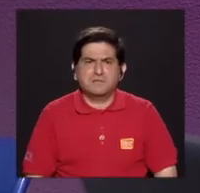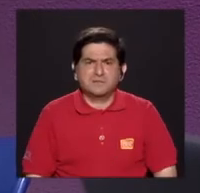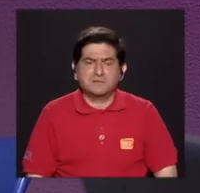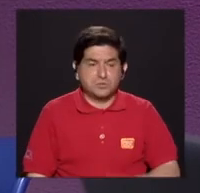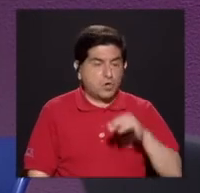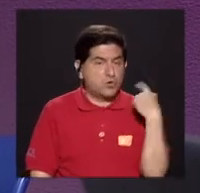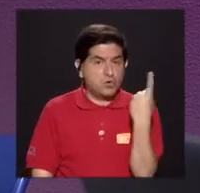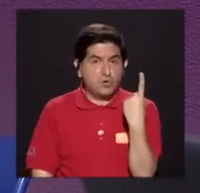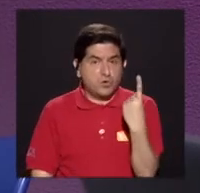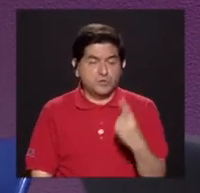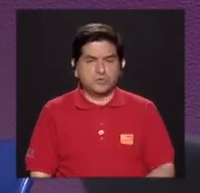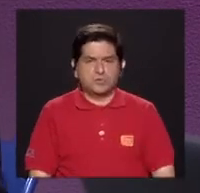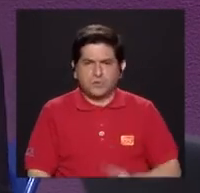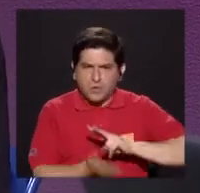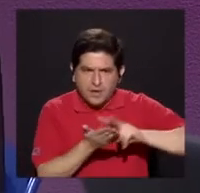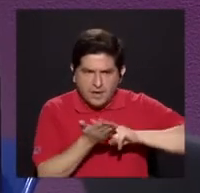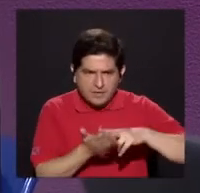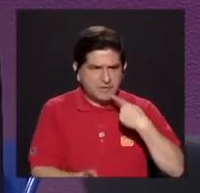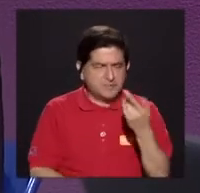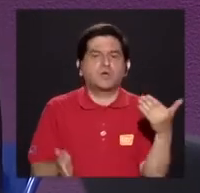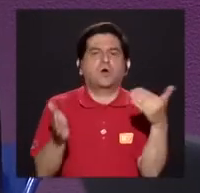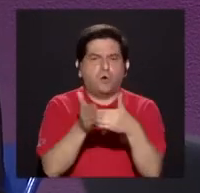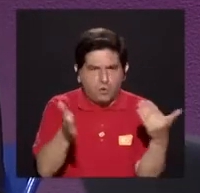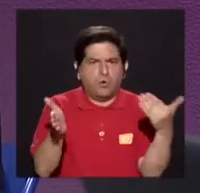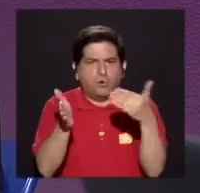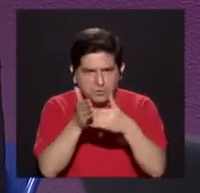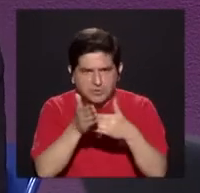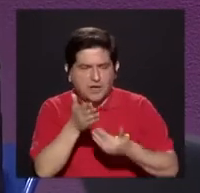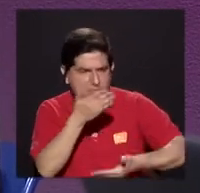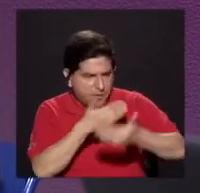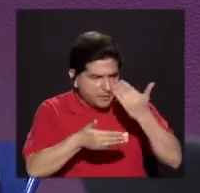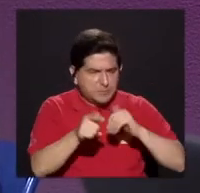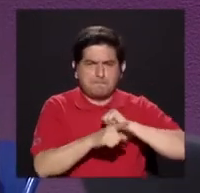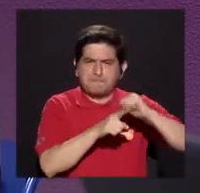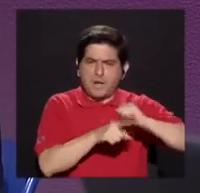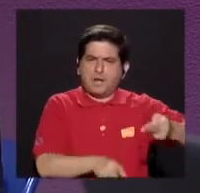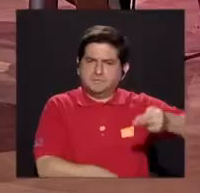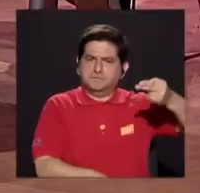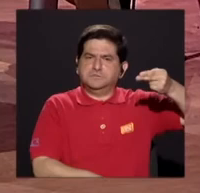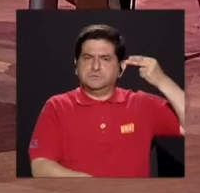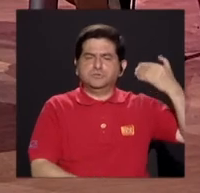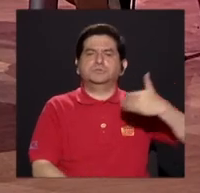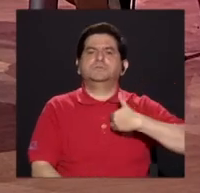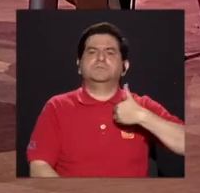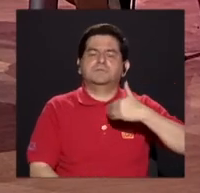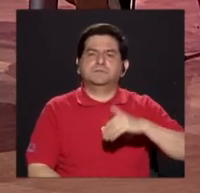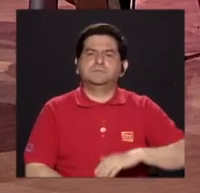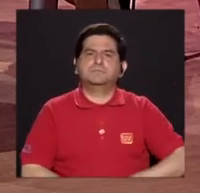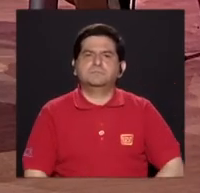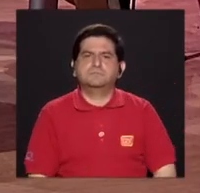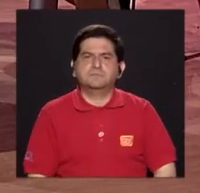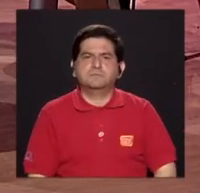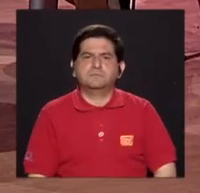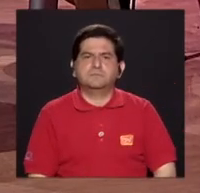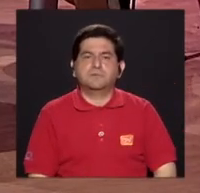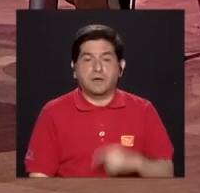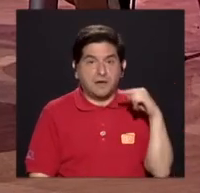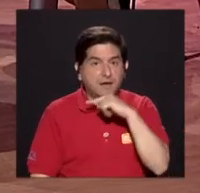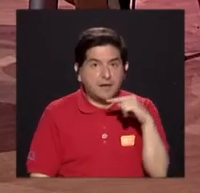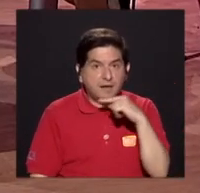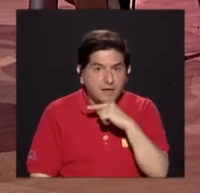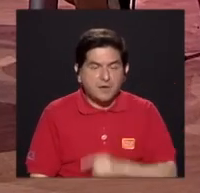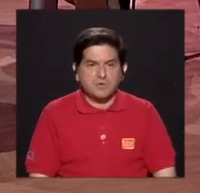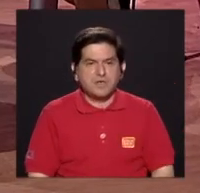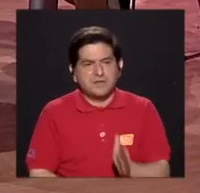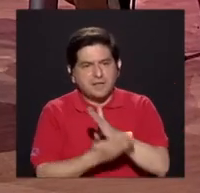solo ellos, a Liberación Nacional hay que decirle que vuelva, digamos, a esas prácticas históricas que tuvo. El Partido Unidad Social